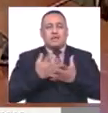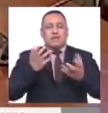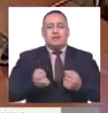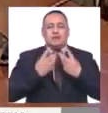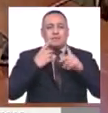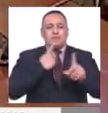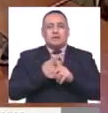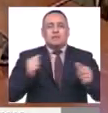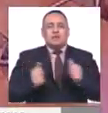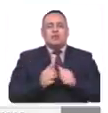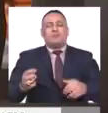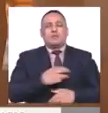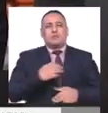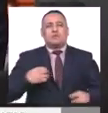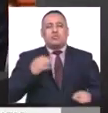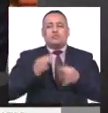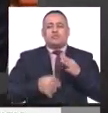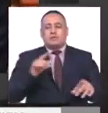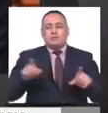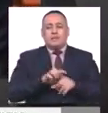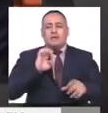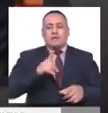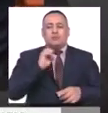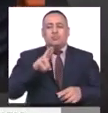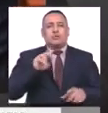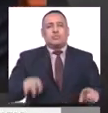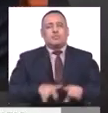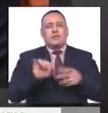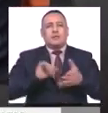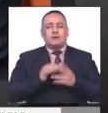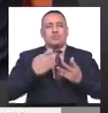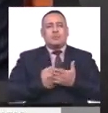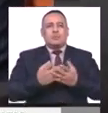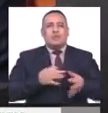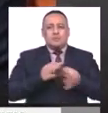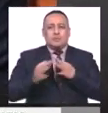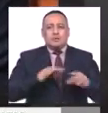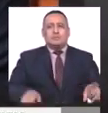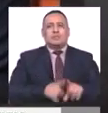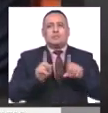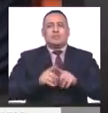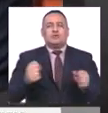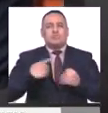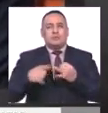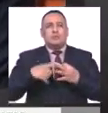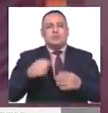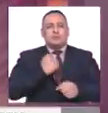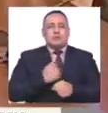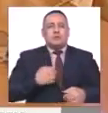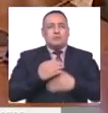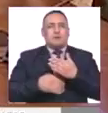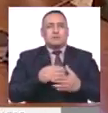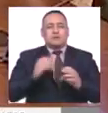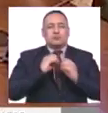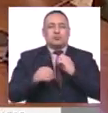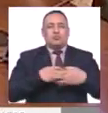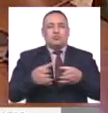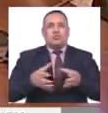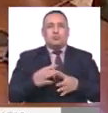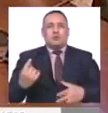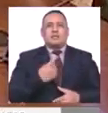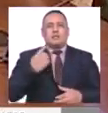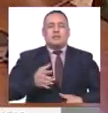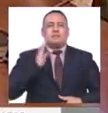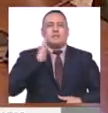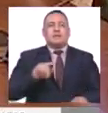del ministro de Justicia, Eduardo Melchor Arana, a fin de que informe sobre las acciones que viene implementando la cartera que